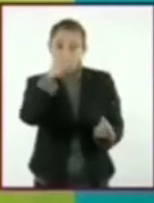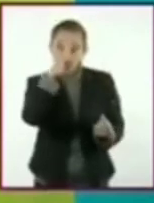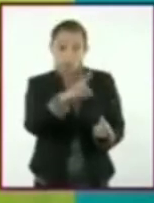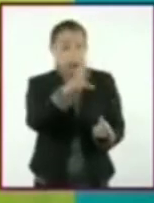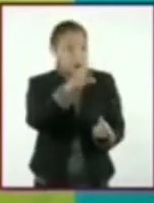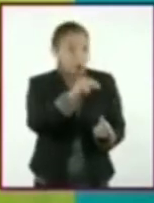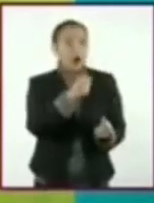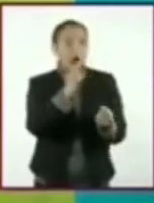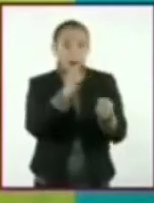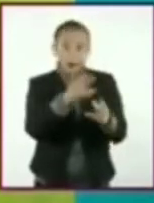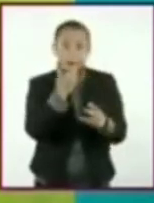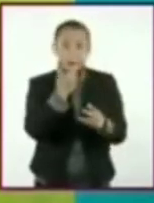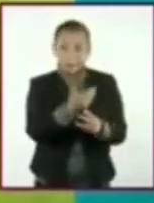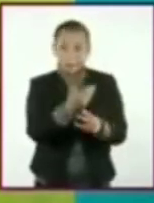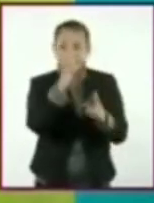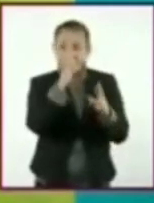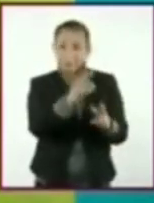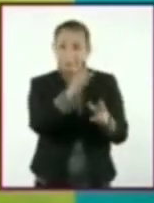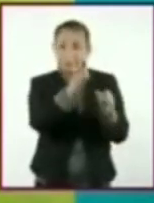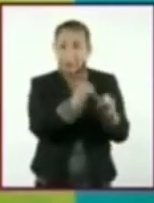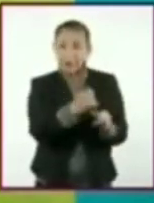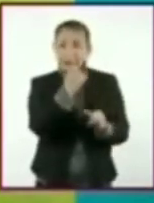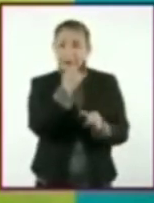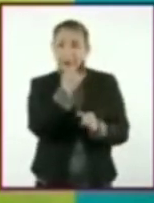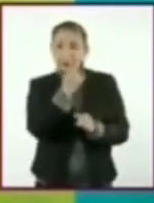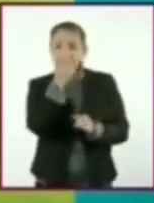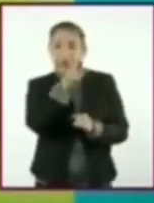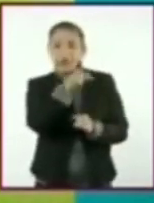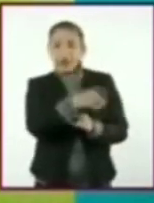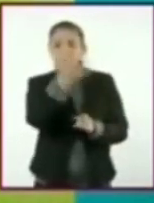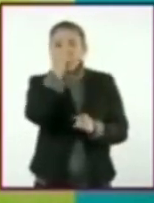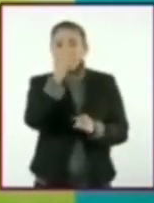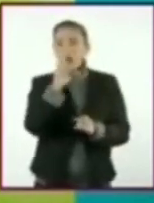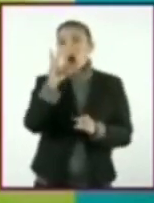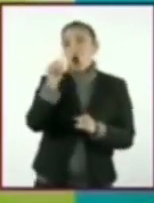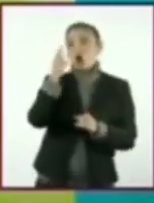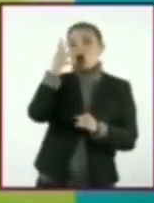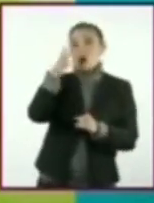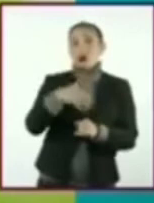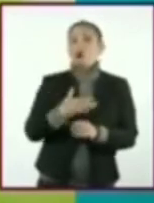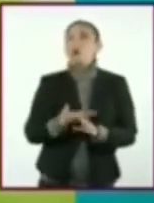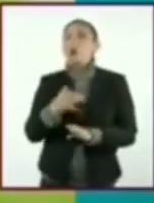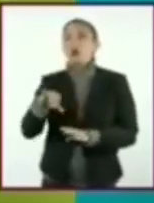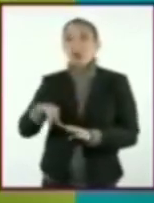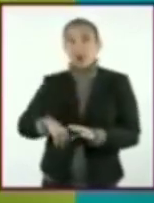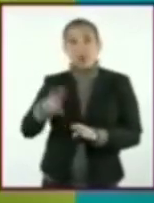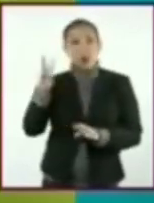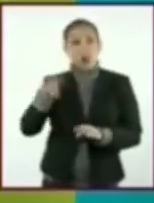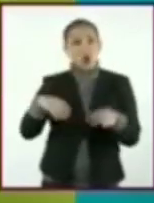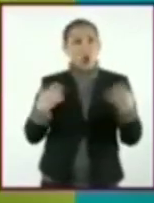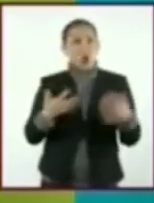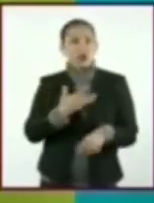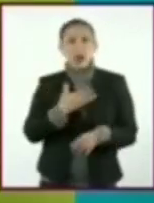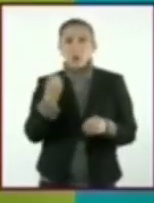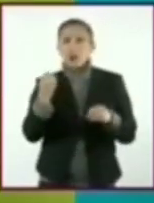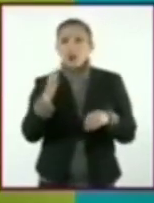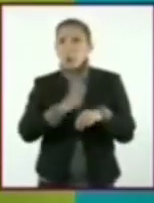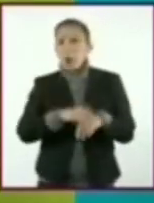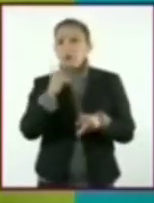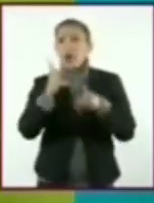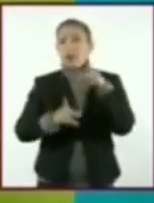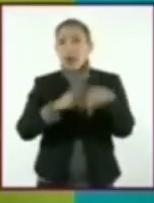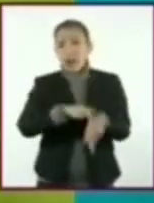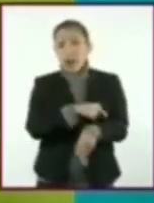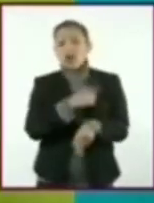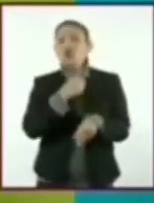esa individualidad de los niños para que ellos sepan decir que no. Qué interesante, Adriana. De verdad, tenemos mucho más de qué